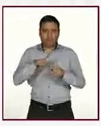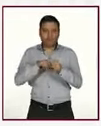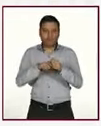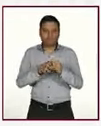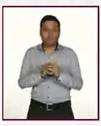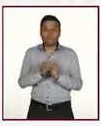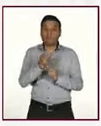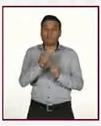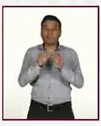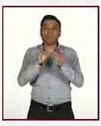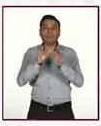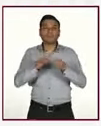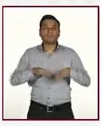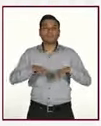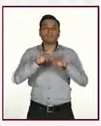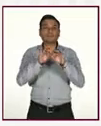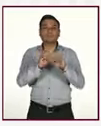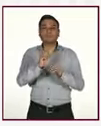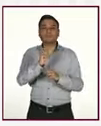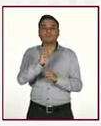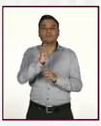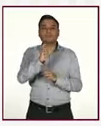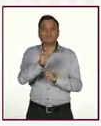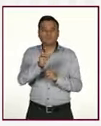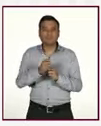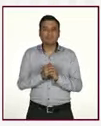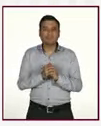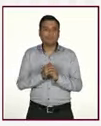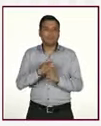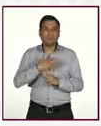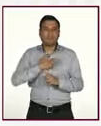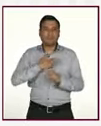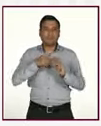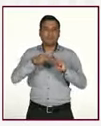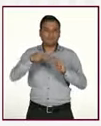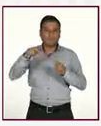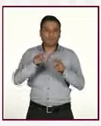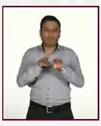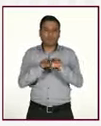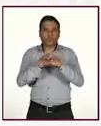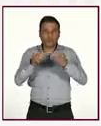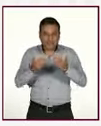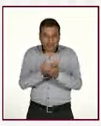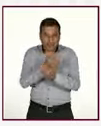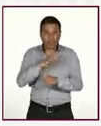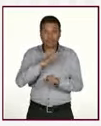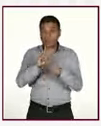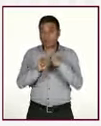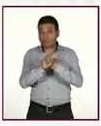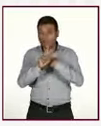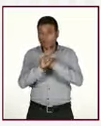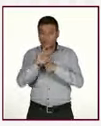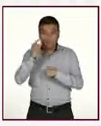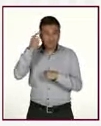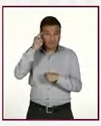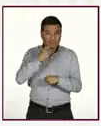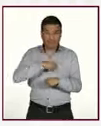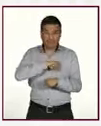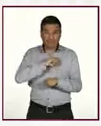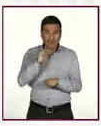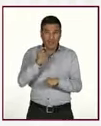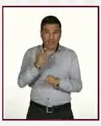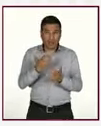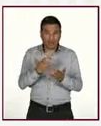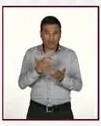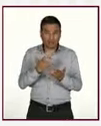pues lo principal, los moduladores genéticos, cómo nacemos, si tenemos algún problema de salud mental,